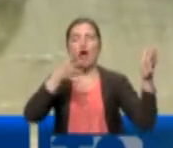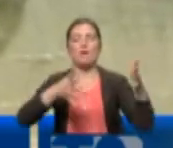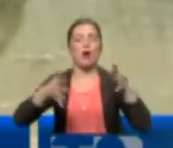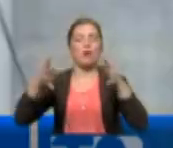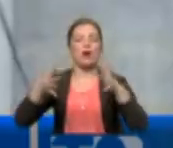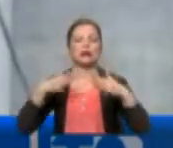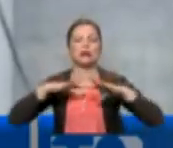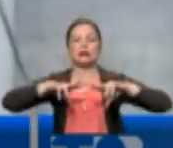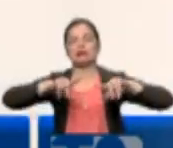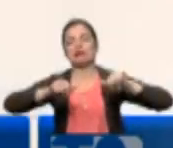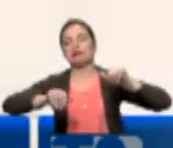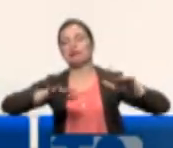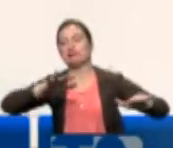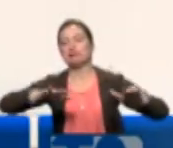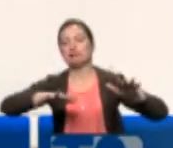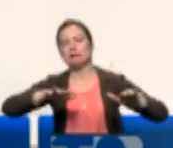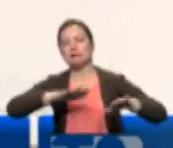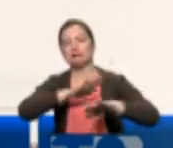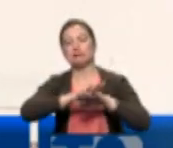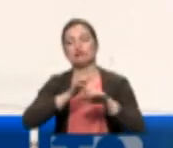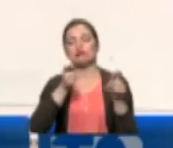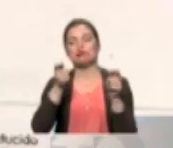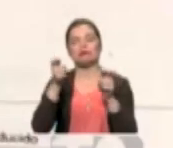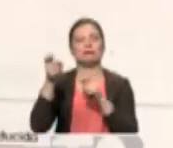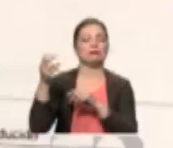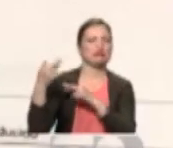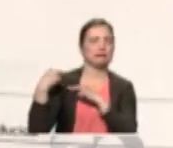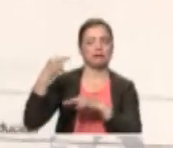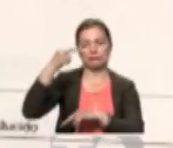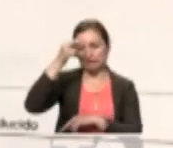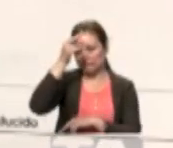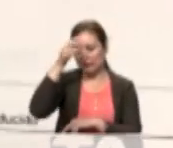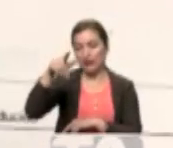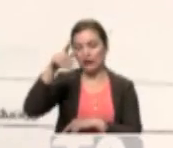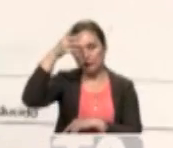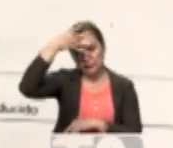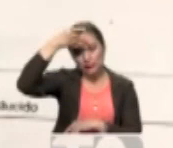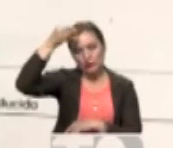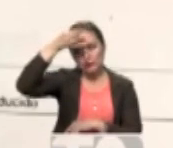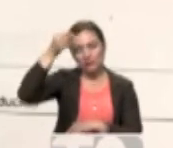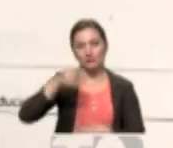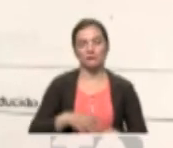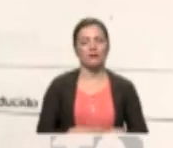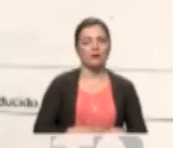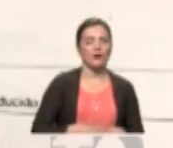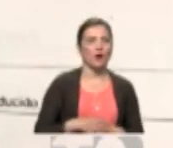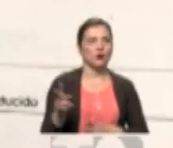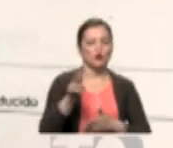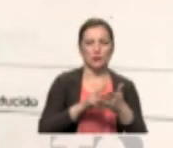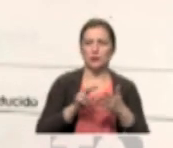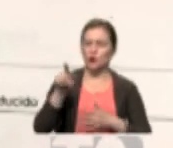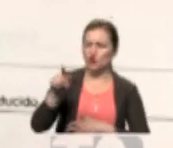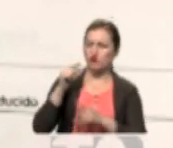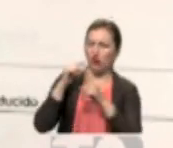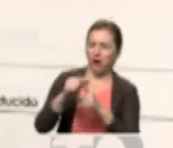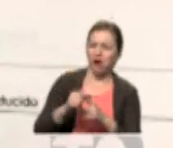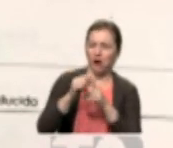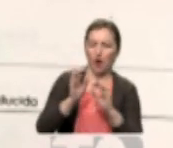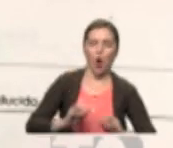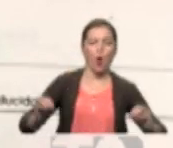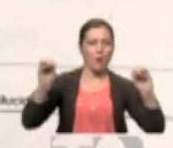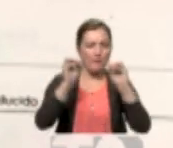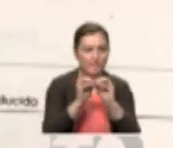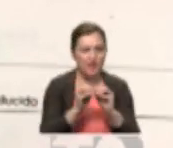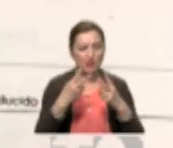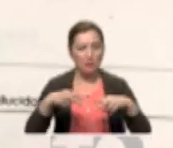eran manchadas con aparentes casos de corrupción. ¿Leíste la grabación del tema Poliducto? Tú puteando por los incrementos de